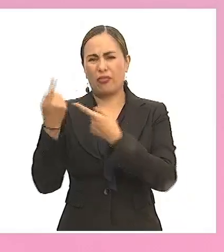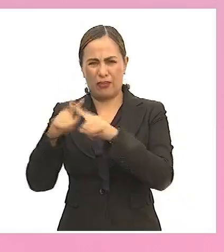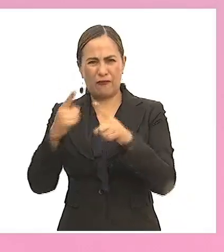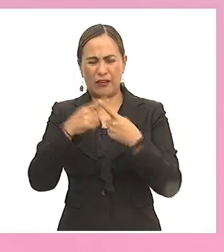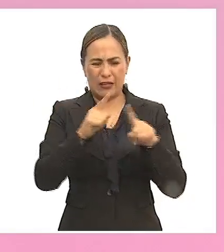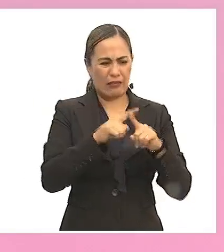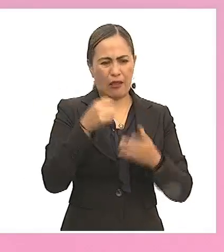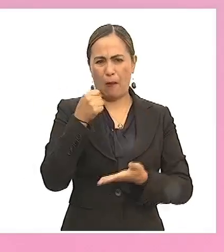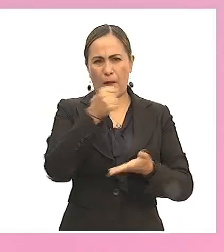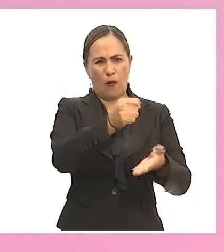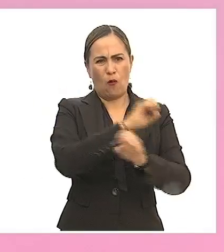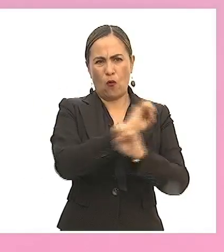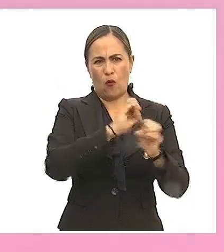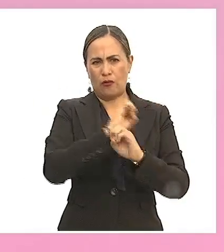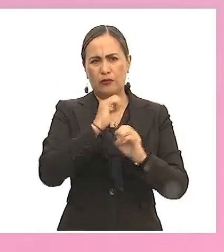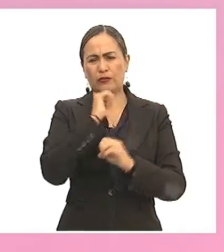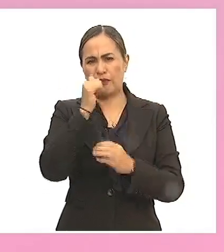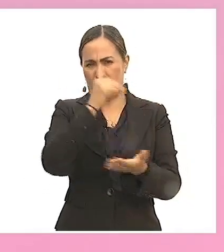combustibles.